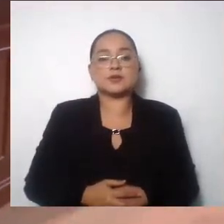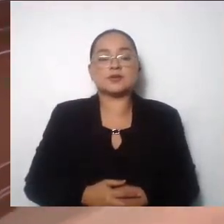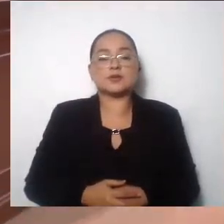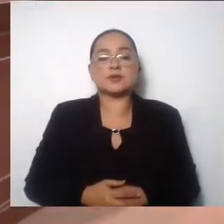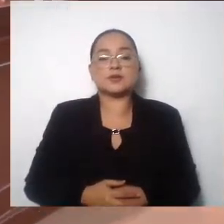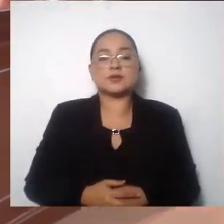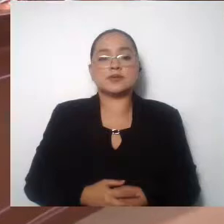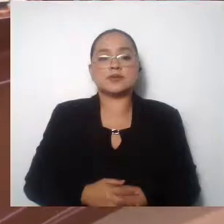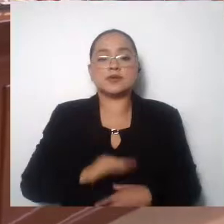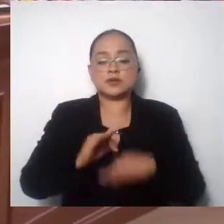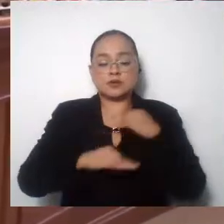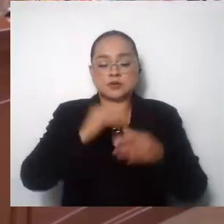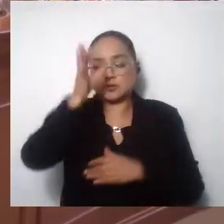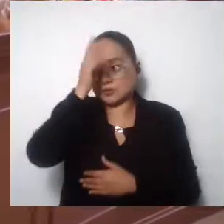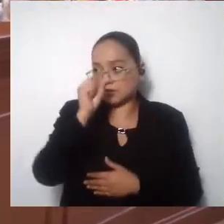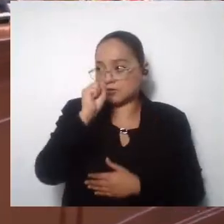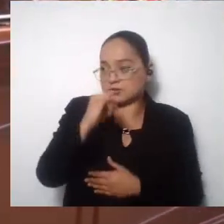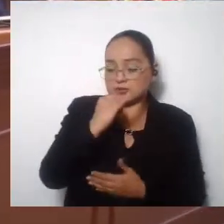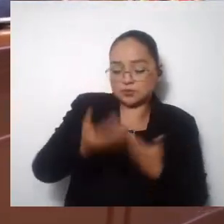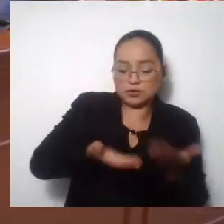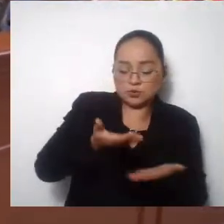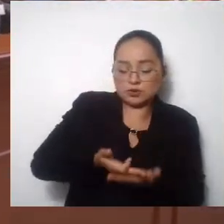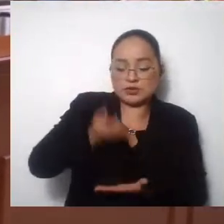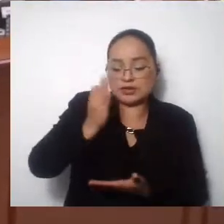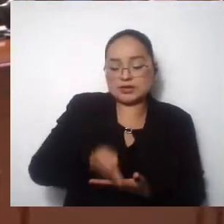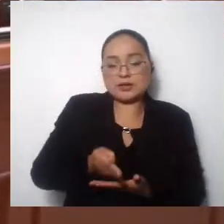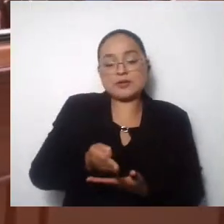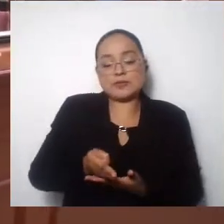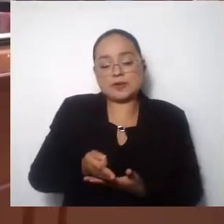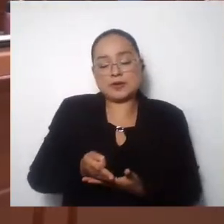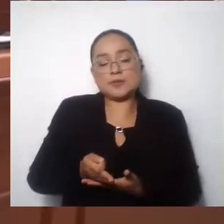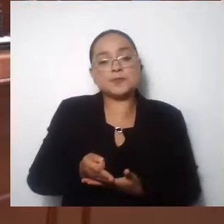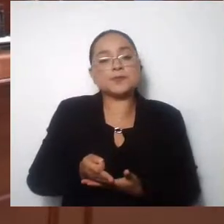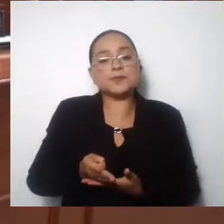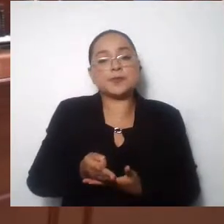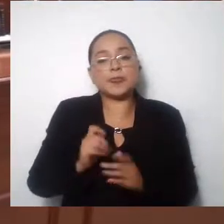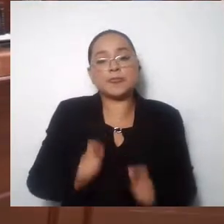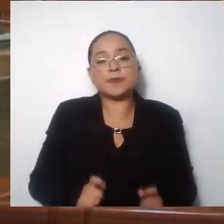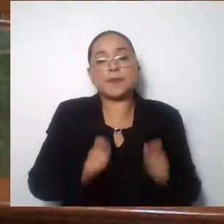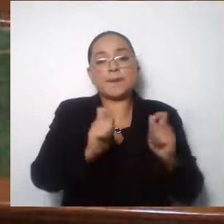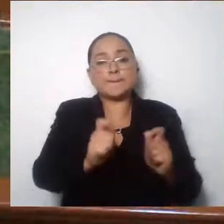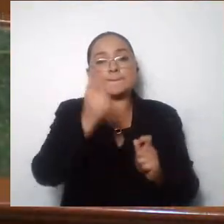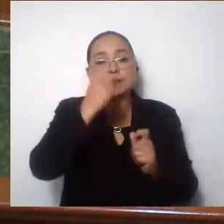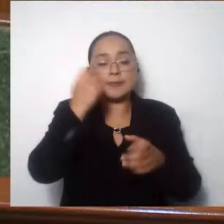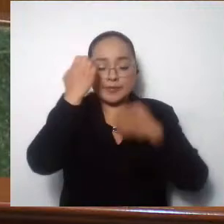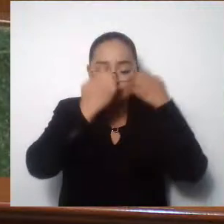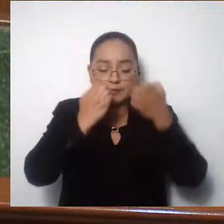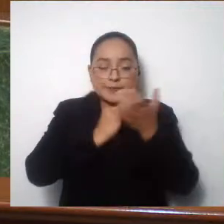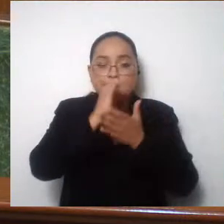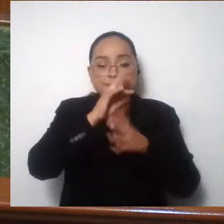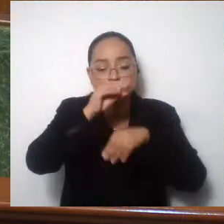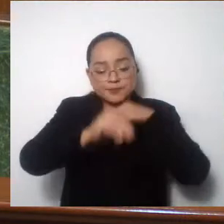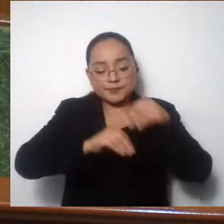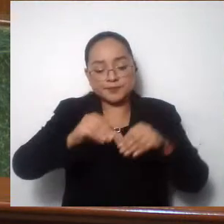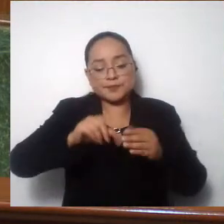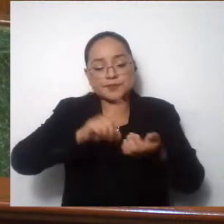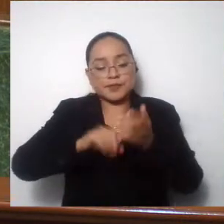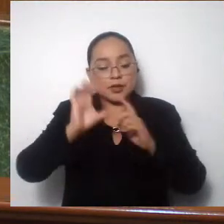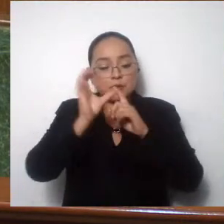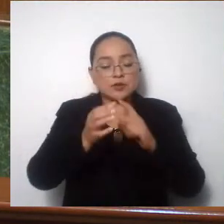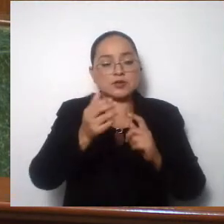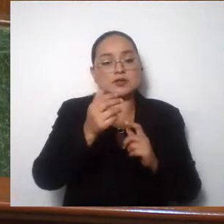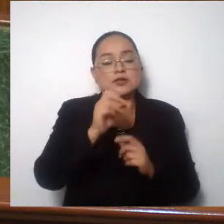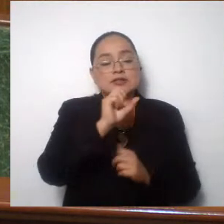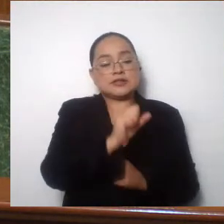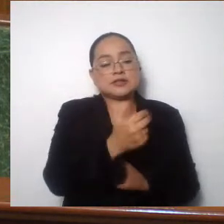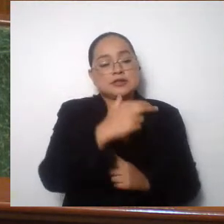Por unanimidad se toma en consideración las iniciativas, túrnese para su estudio y dictamen a las comisiones de Hacienda, a la Comisión de